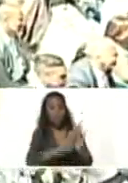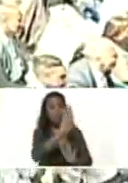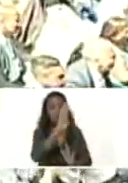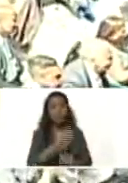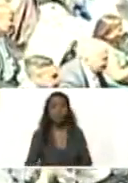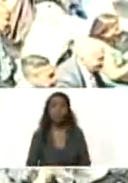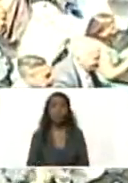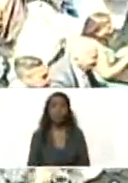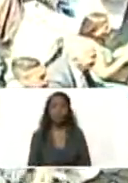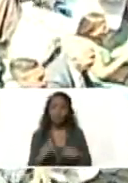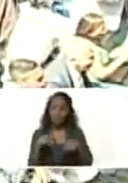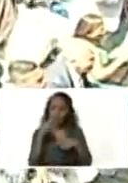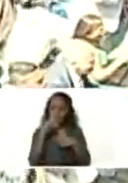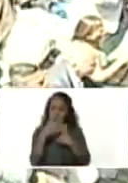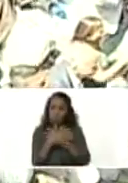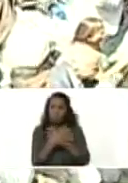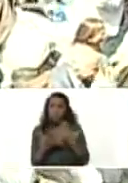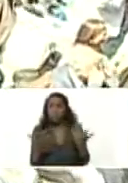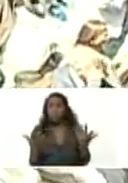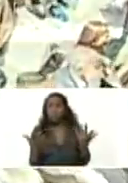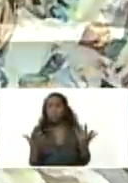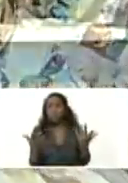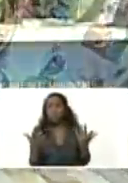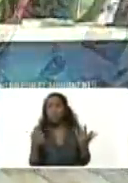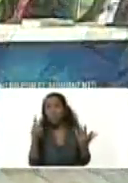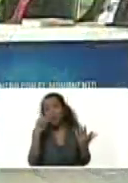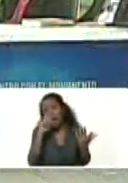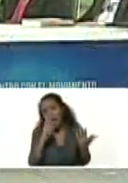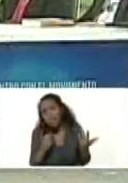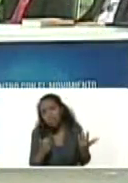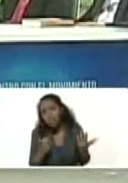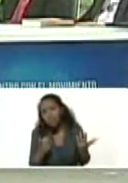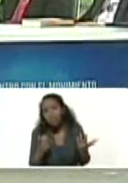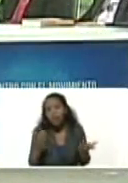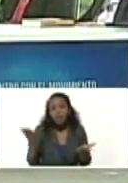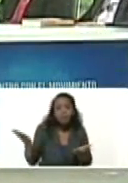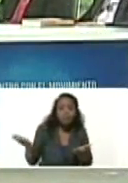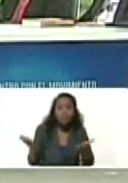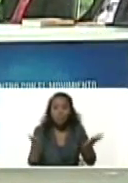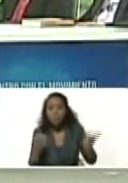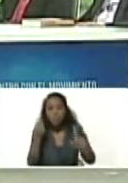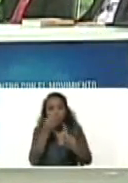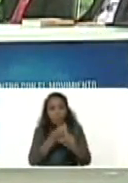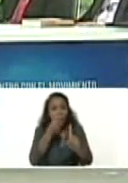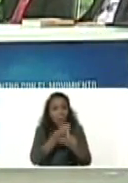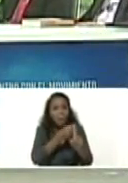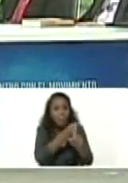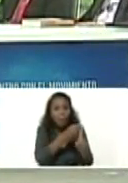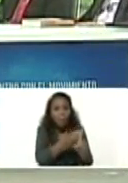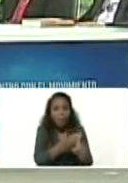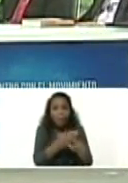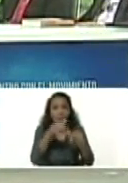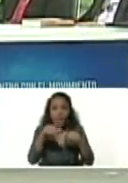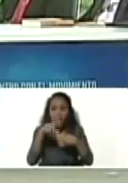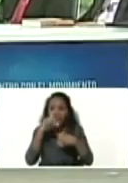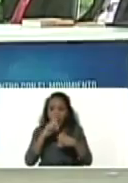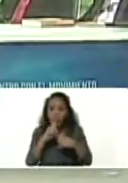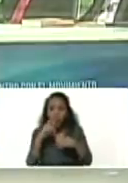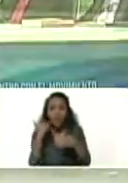año ha sido un año de vicisitudes, de batalla. Este año ha sido un año de